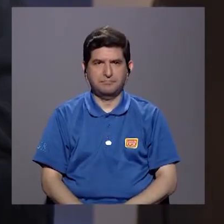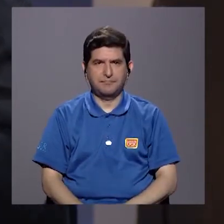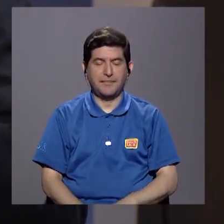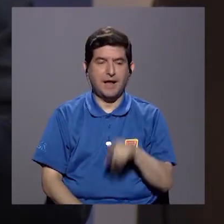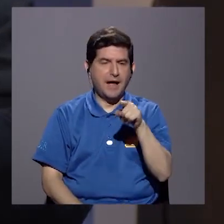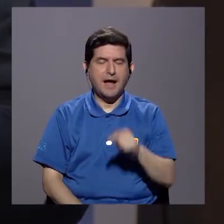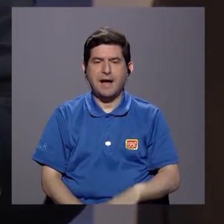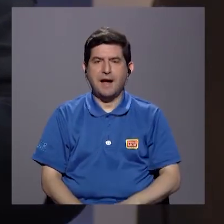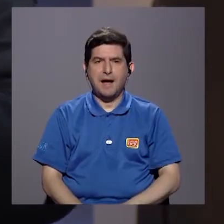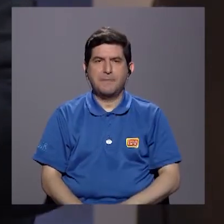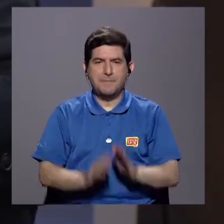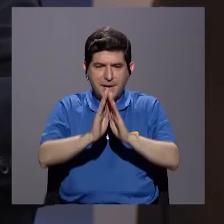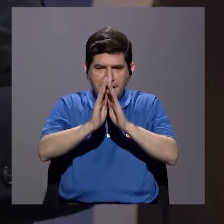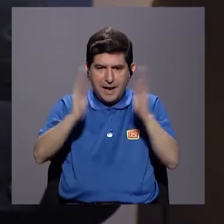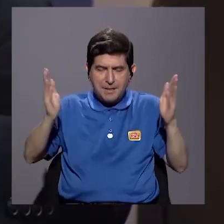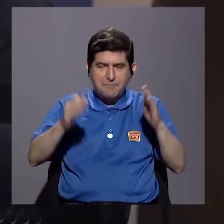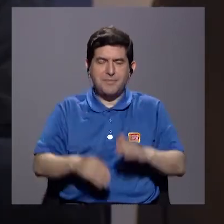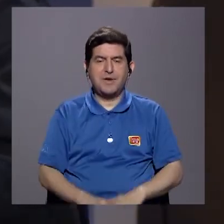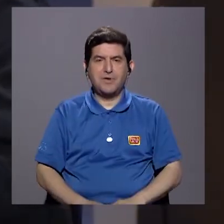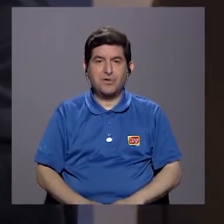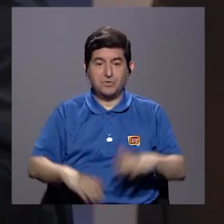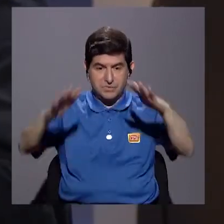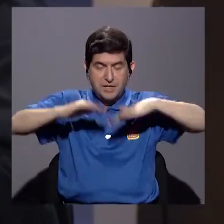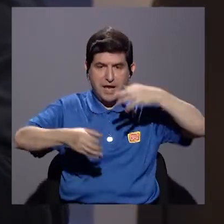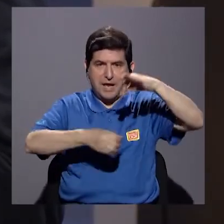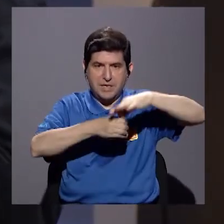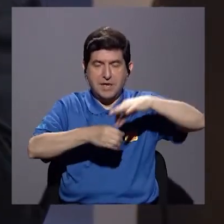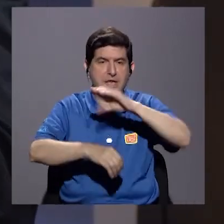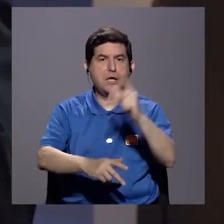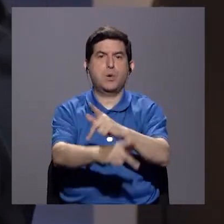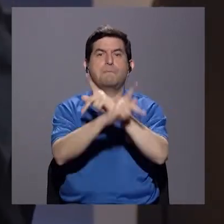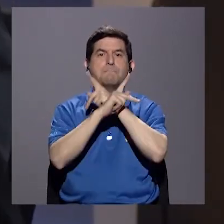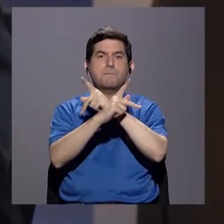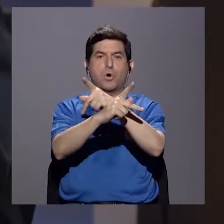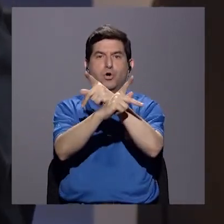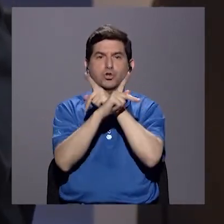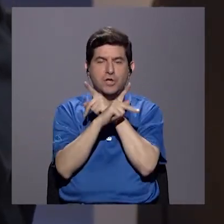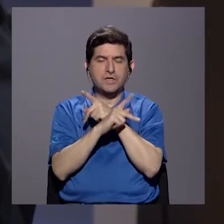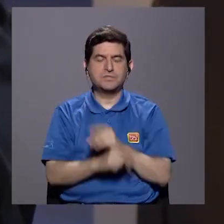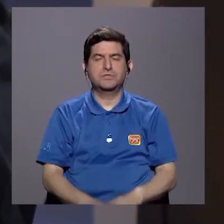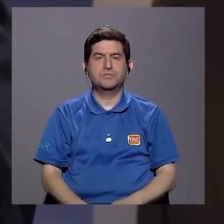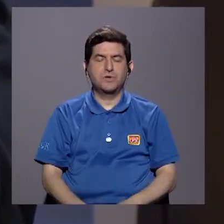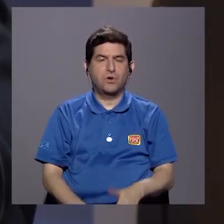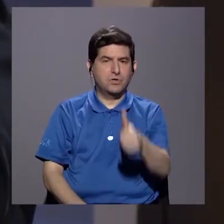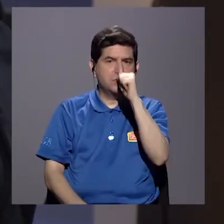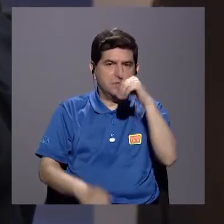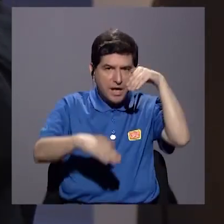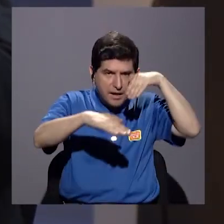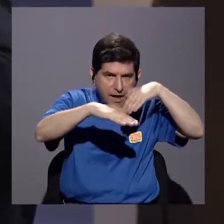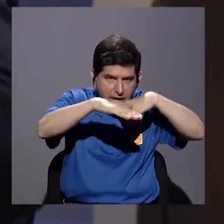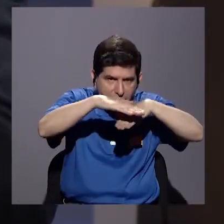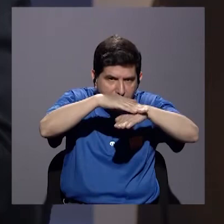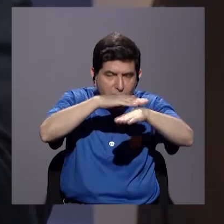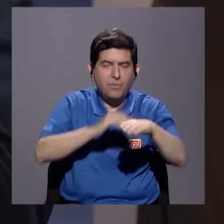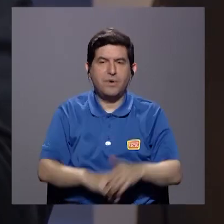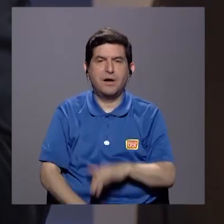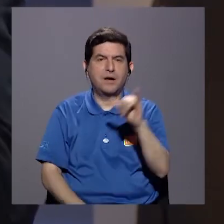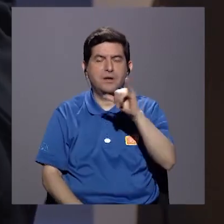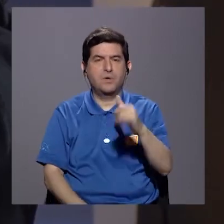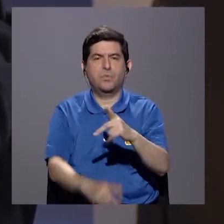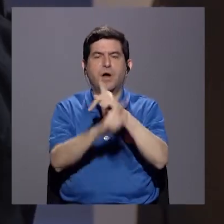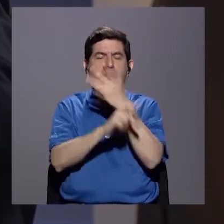la expansión de la frontera agrícola, por un lado, y la protección de los acuíferos, la protección